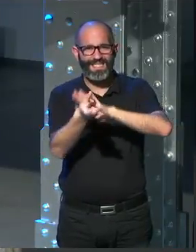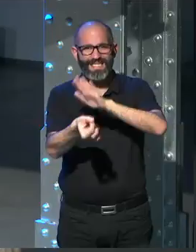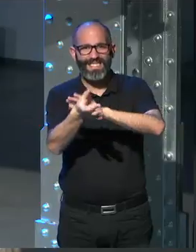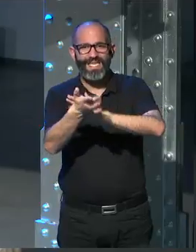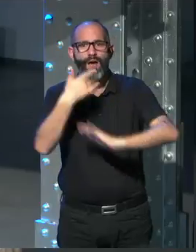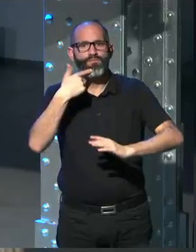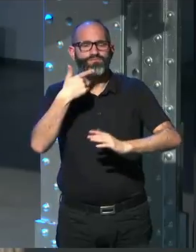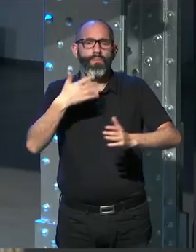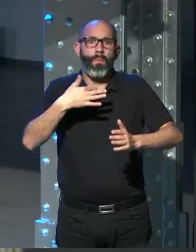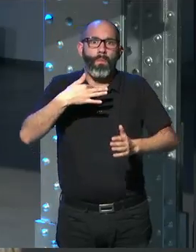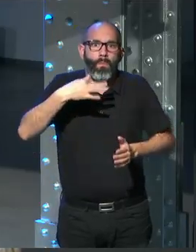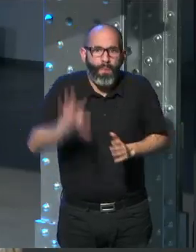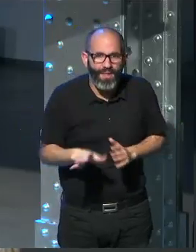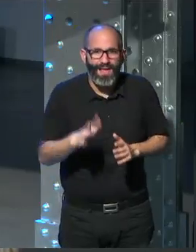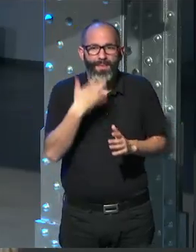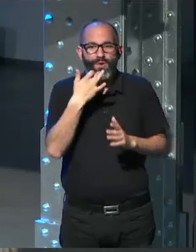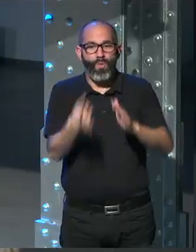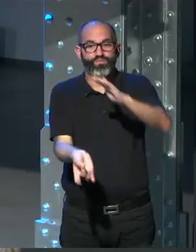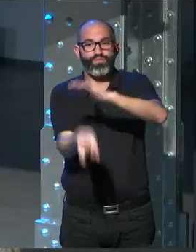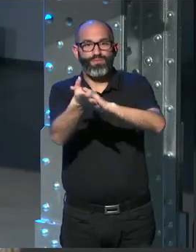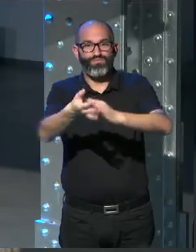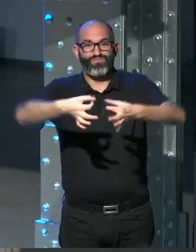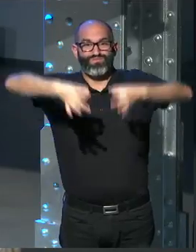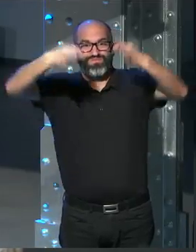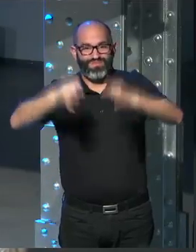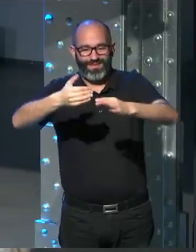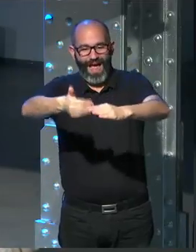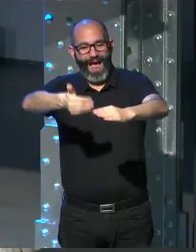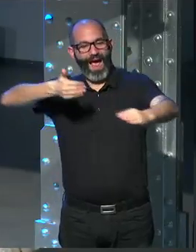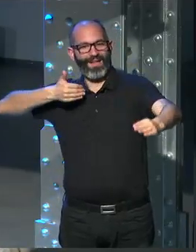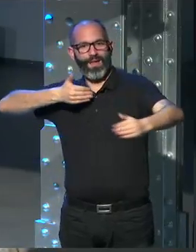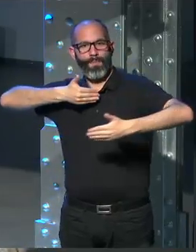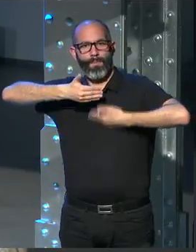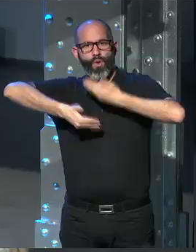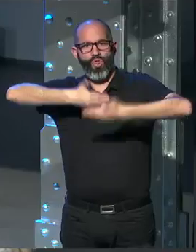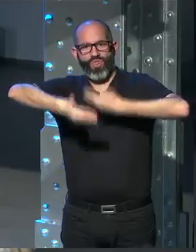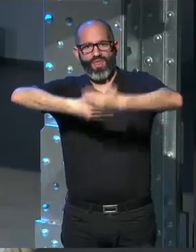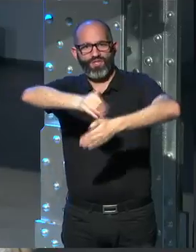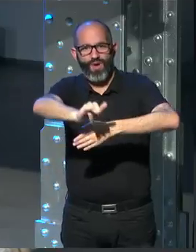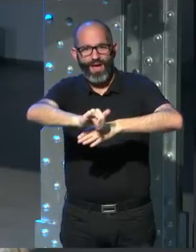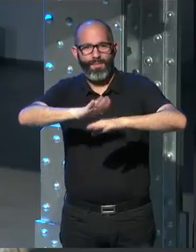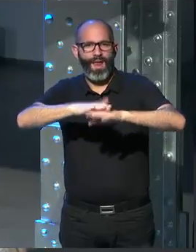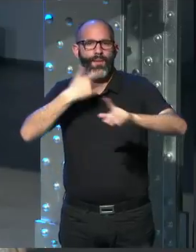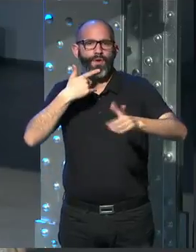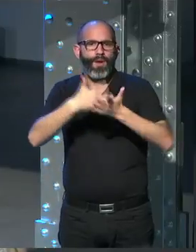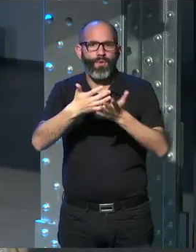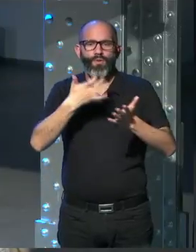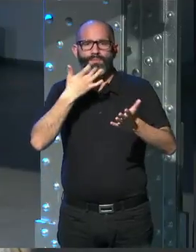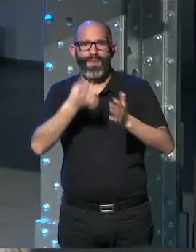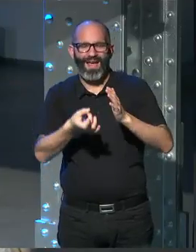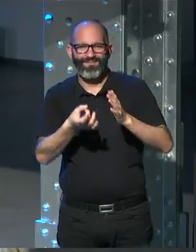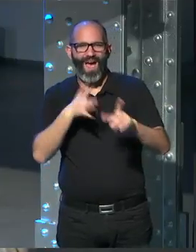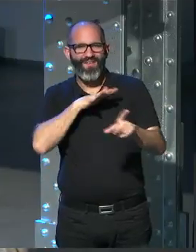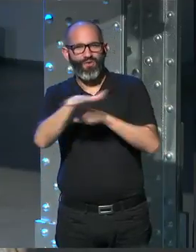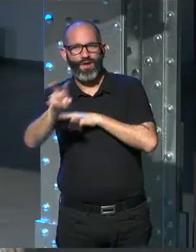hecho de modelar esa columna cortical. Se van a generar nuevas herramientas, nuevos métodos de computación que van